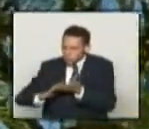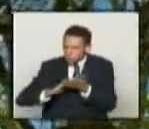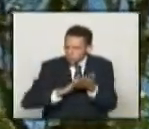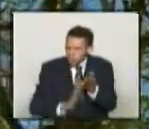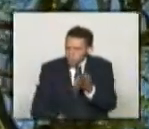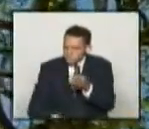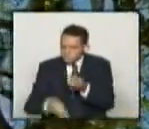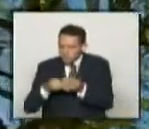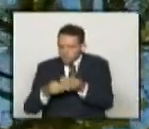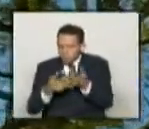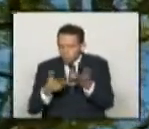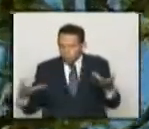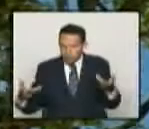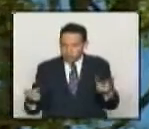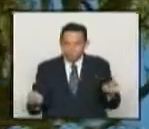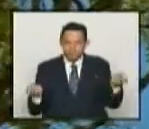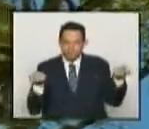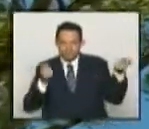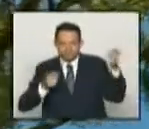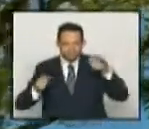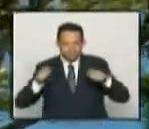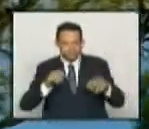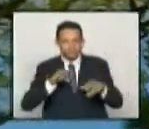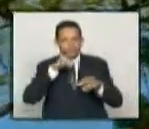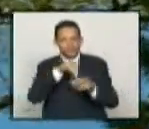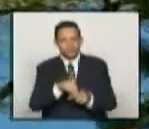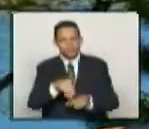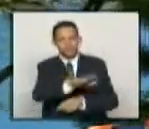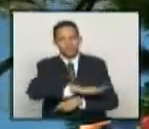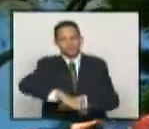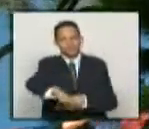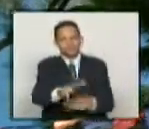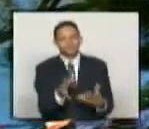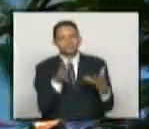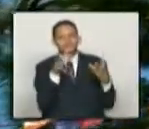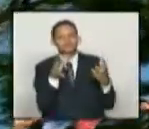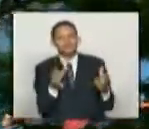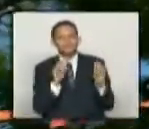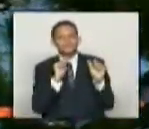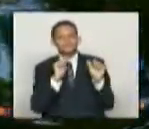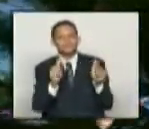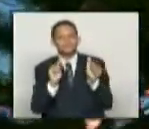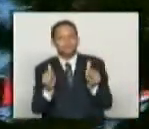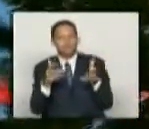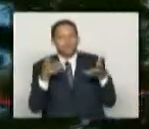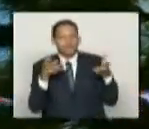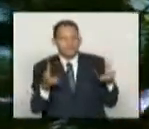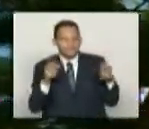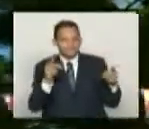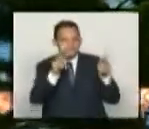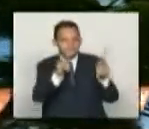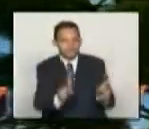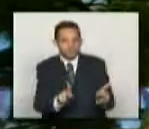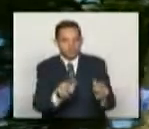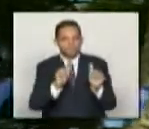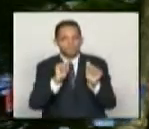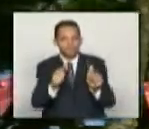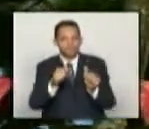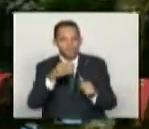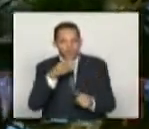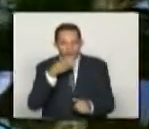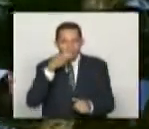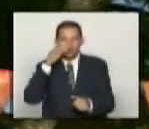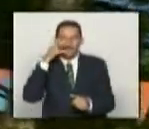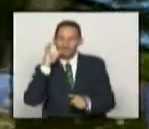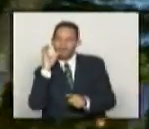con otras cosas que sean más del querer de la gente y del interés de los caldenses